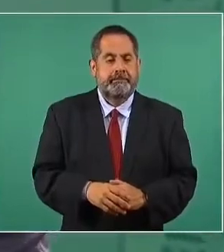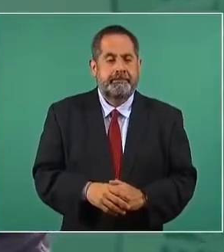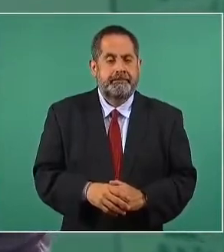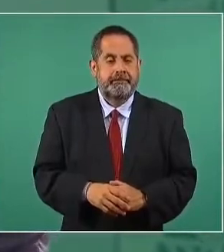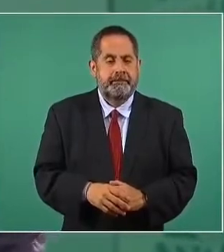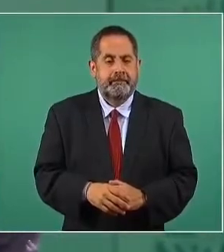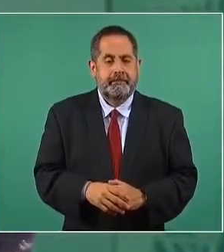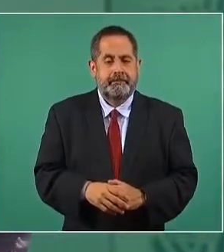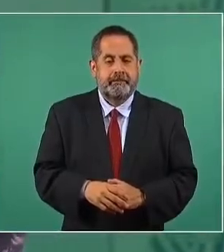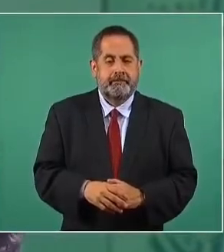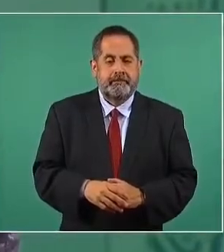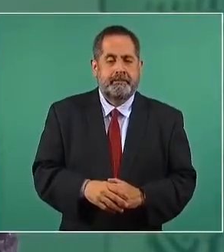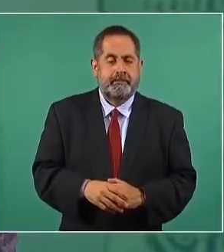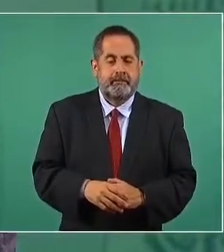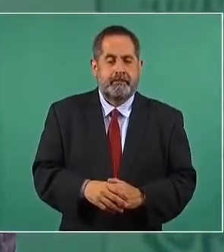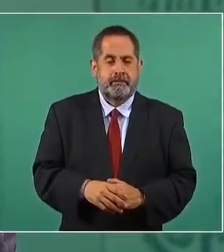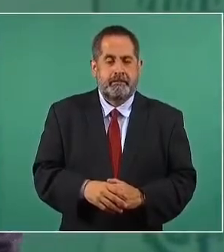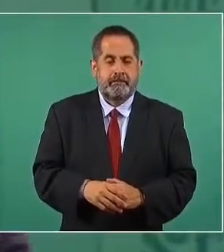pues